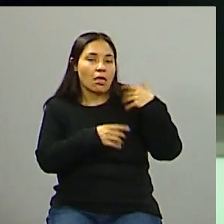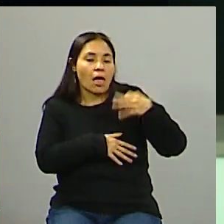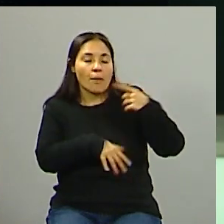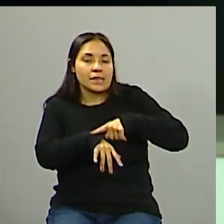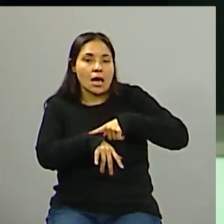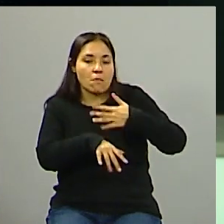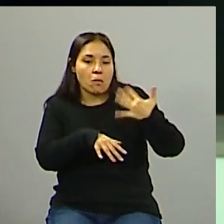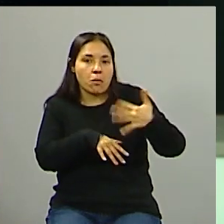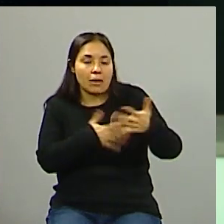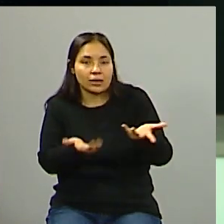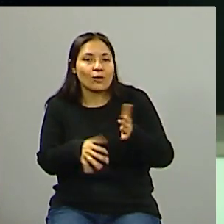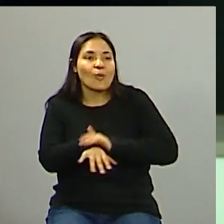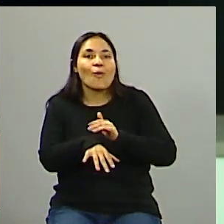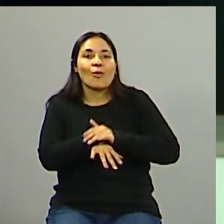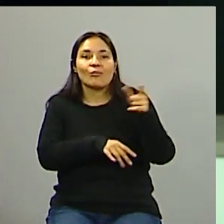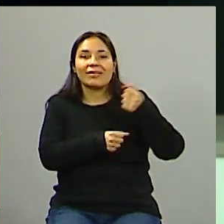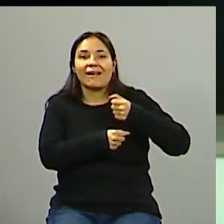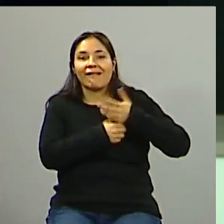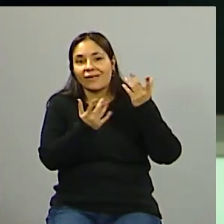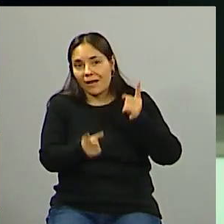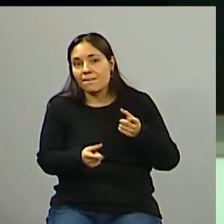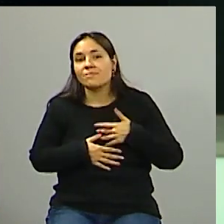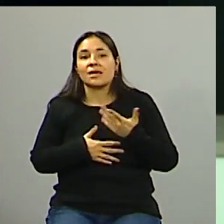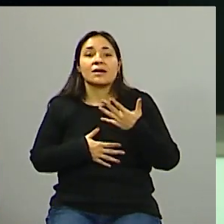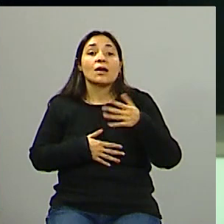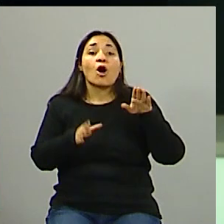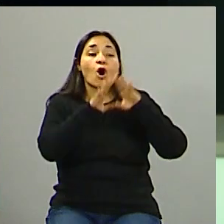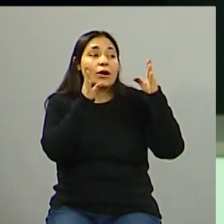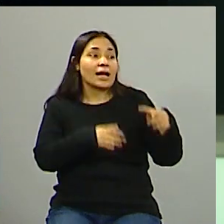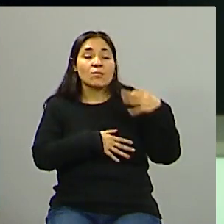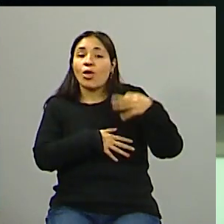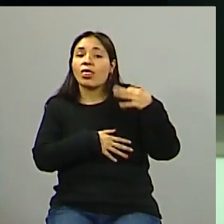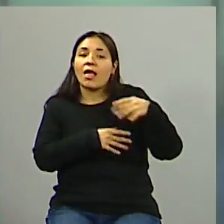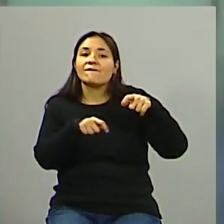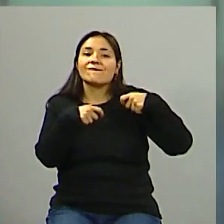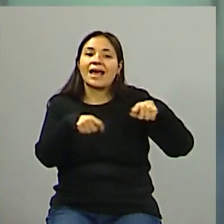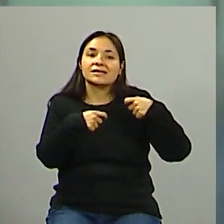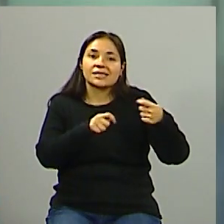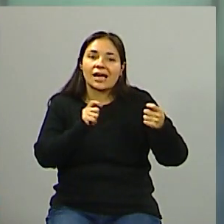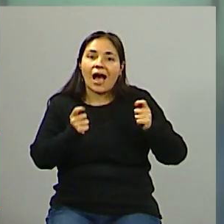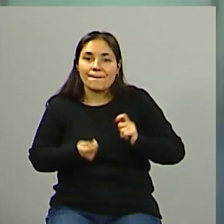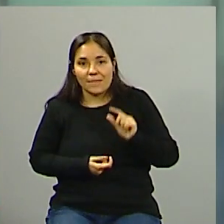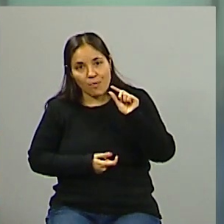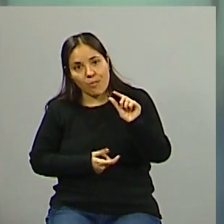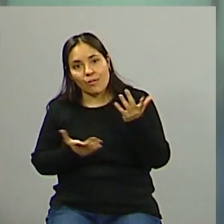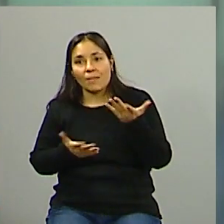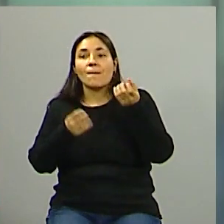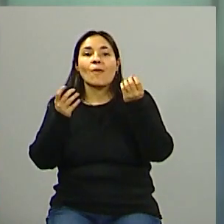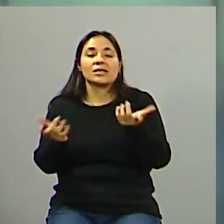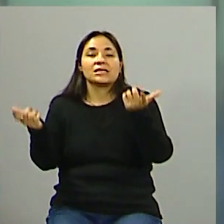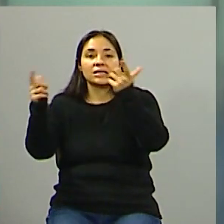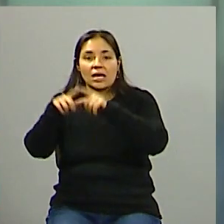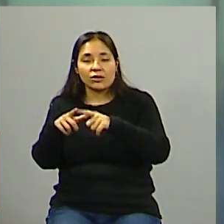que culturalmente los organismos tienen que volverse un poquito más flexibles en ese sentido. Y para eso está el Centro de Estudios de Vejez